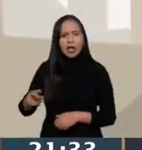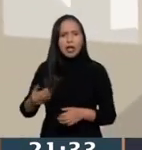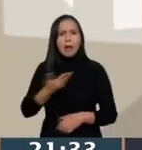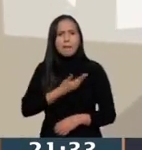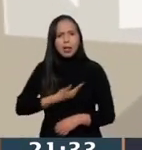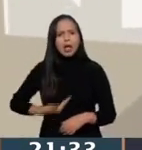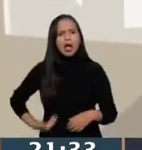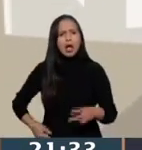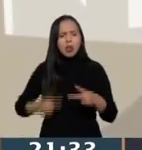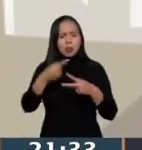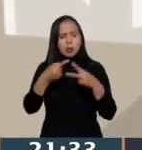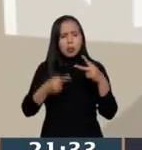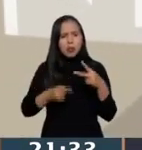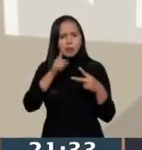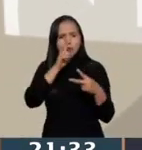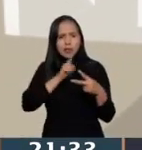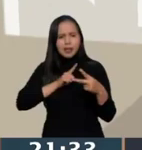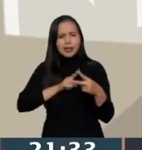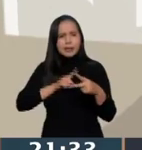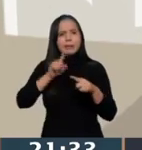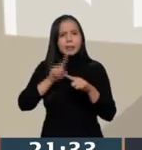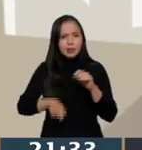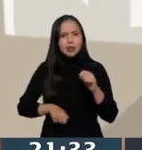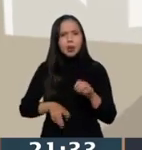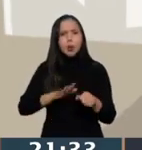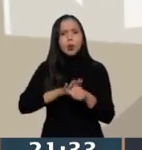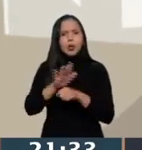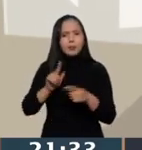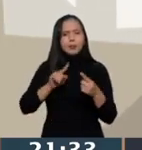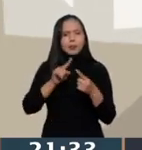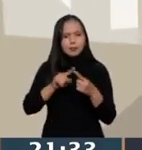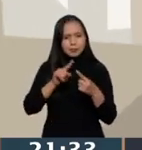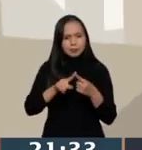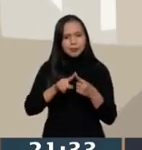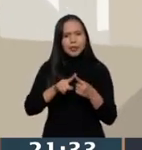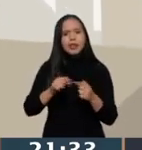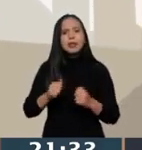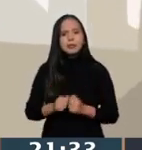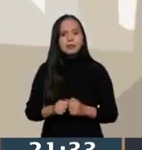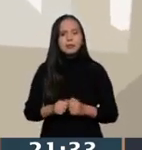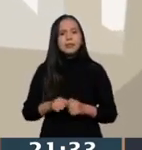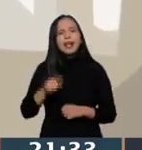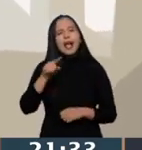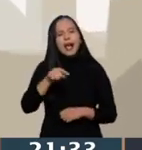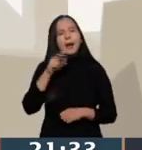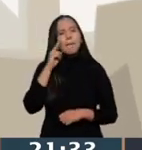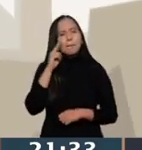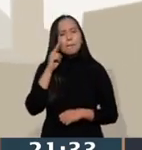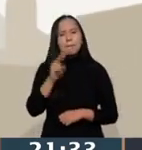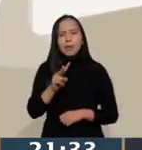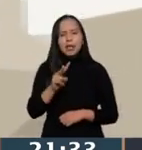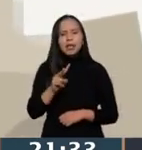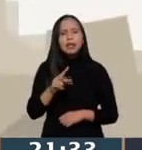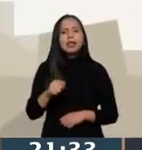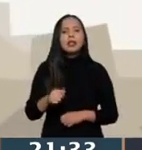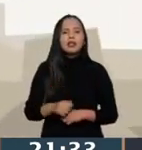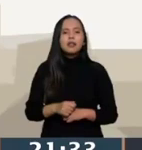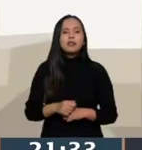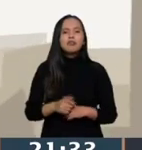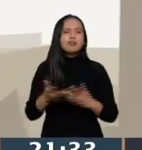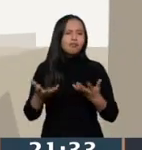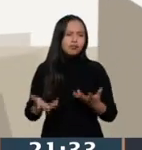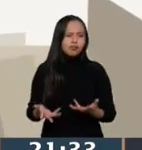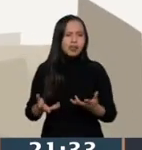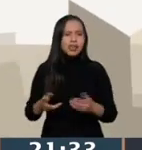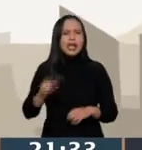desmentidos de helicópteros. El primero, desde mi punto de vista, es el que ilustra justamente cómo se genera